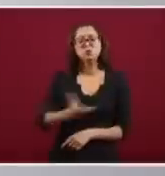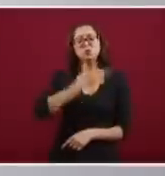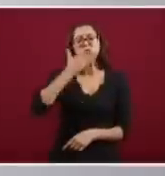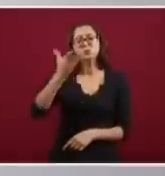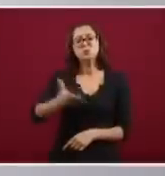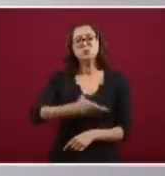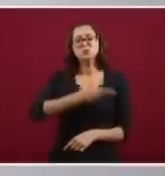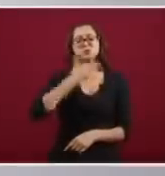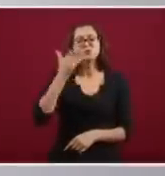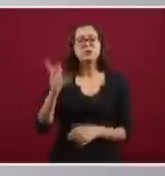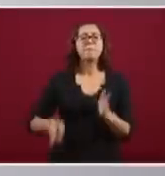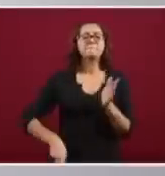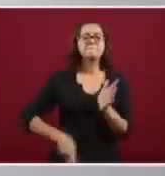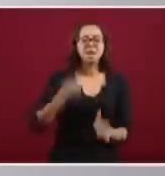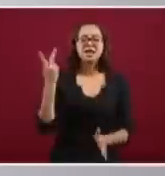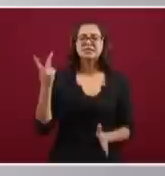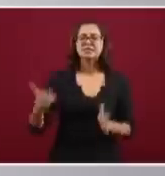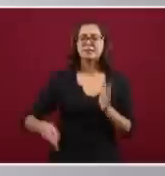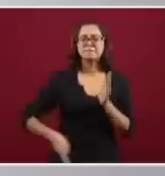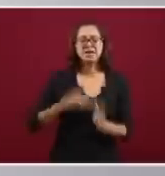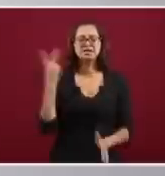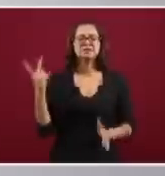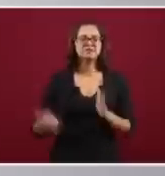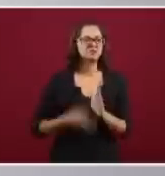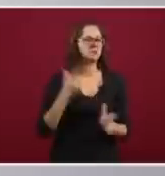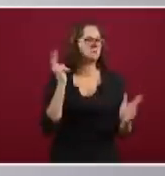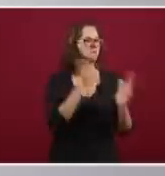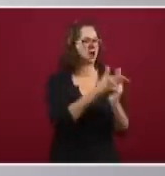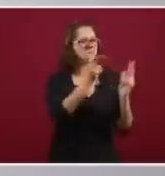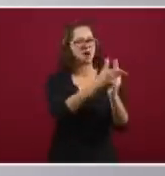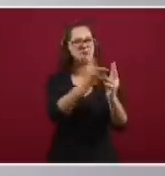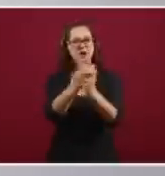un alto índice de letalidad.